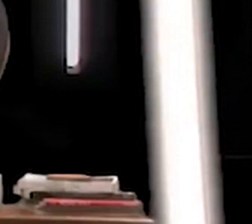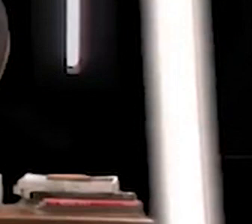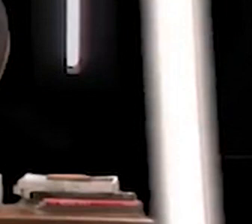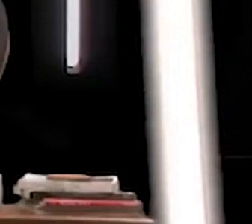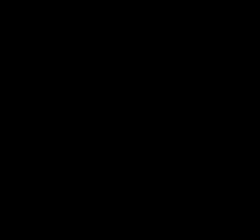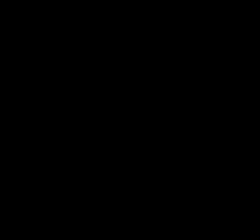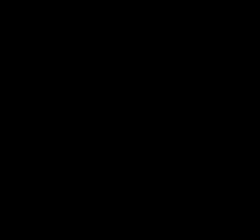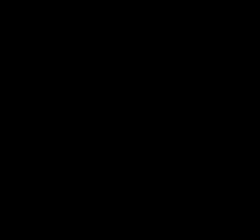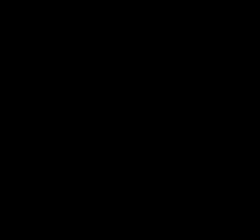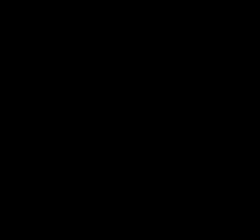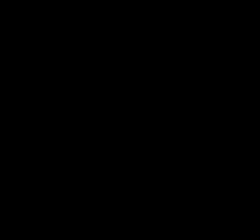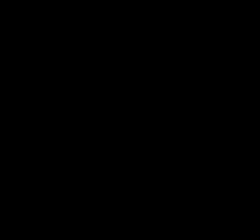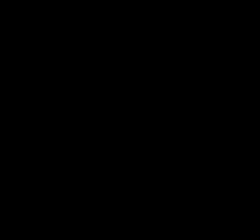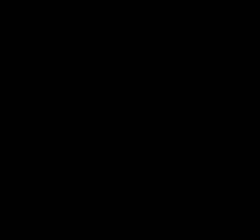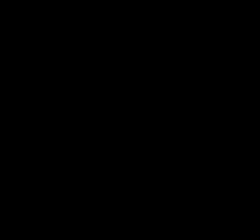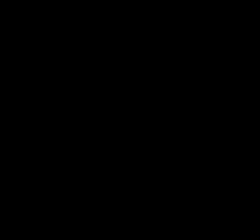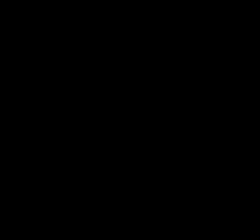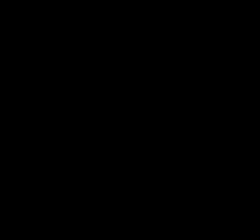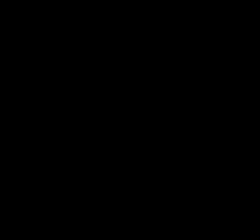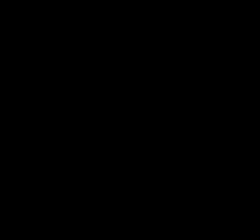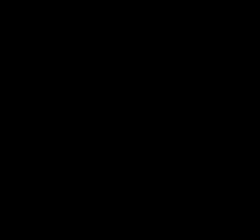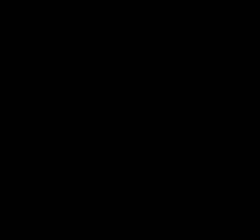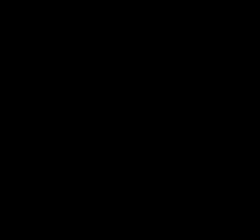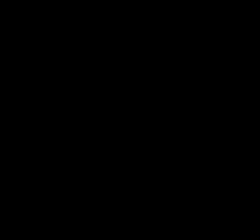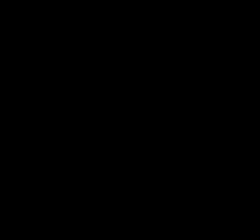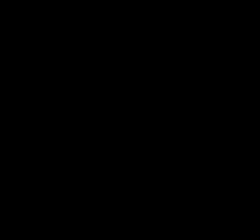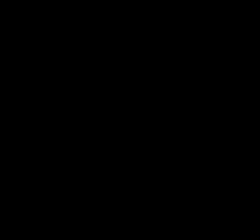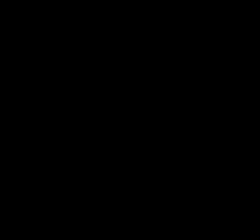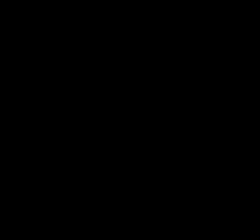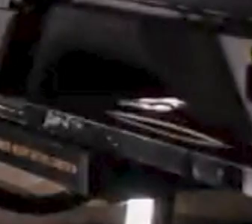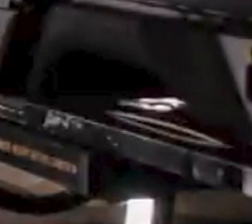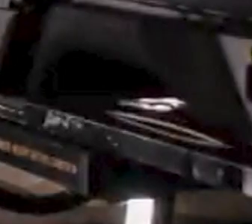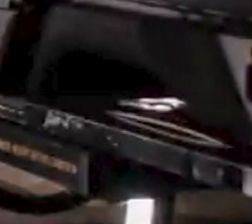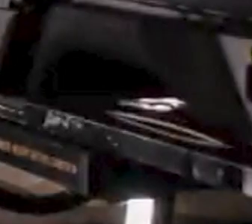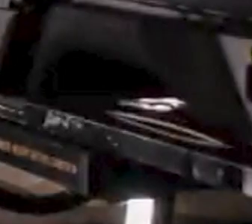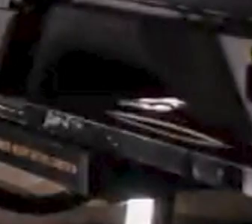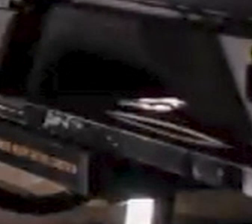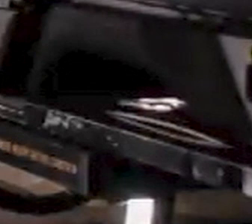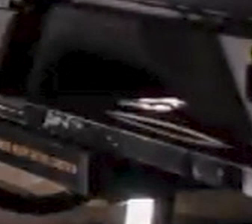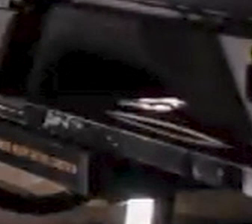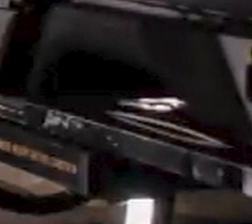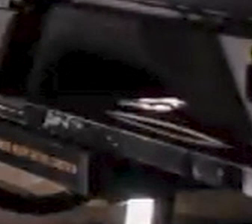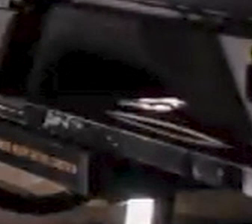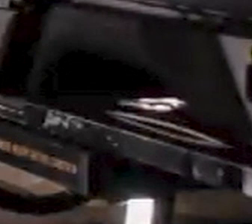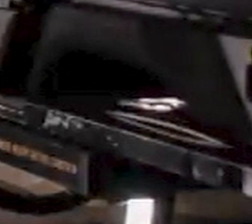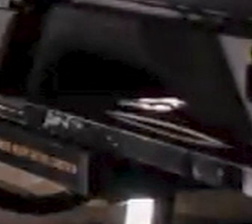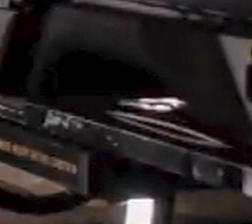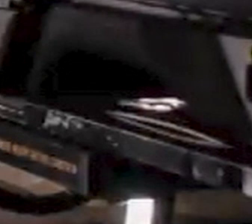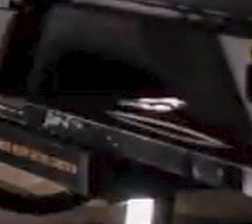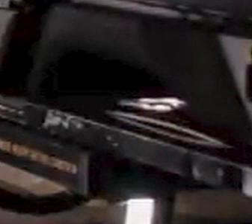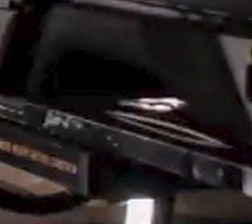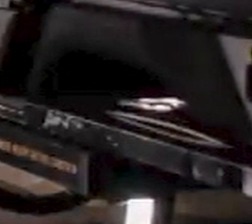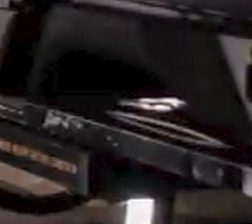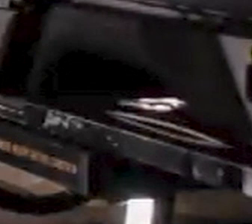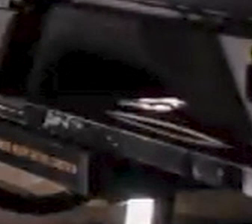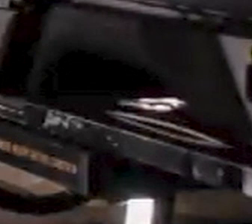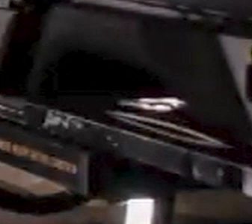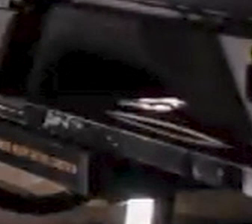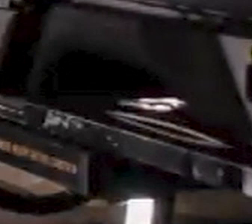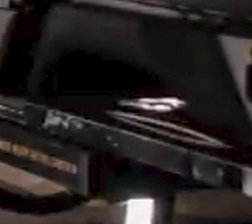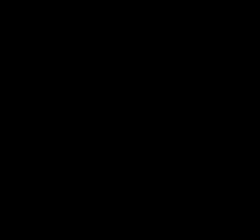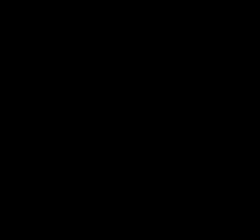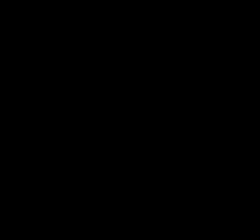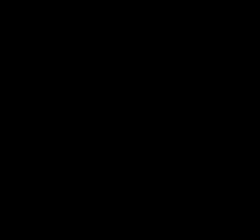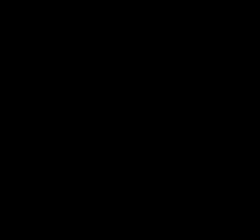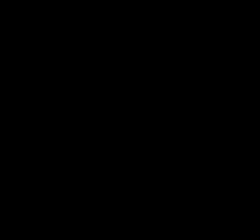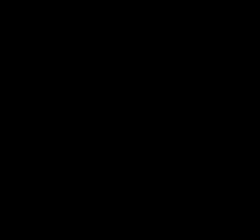de manera online. Véalo en Encuadre Iberoamericano, el domingo 24 de mayo a las 7:30 de la